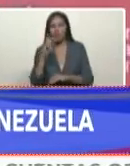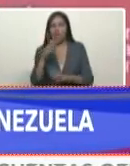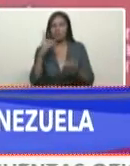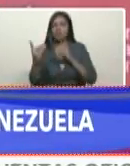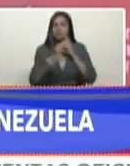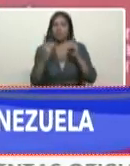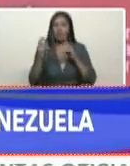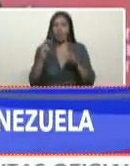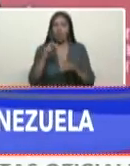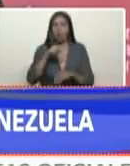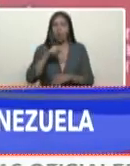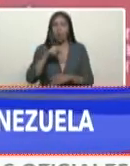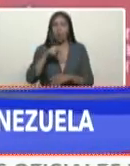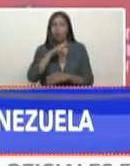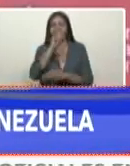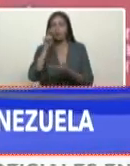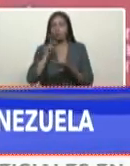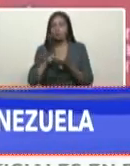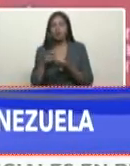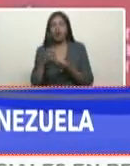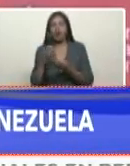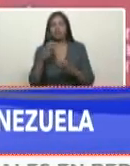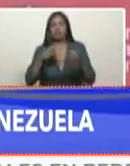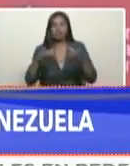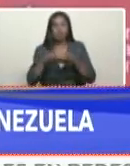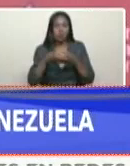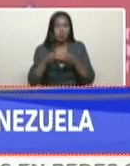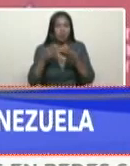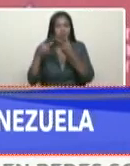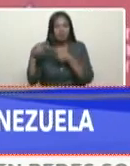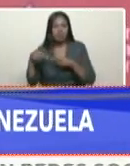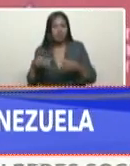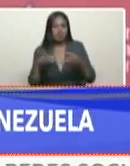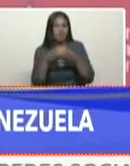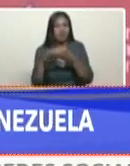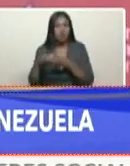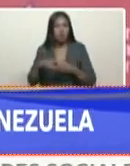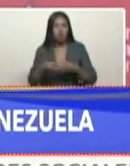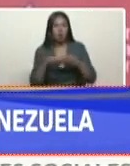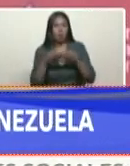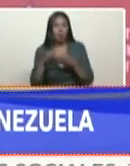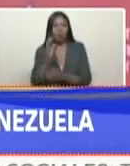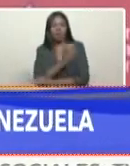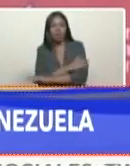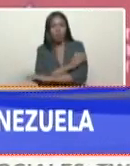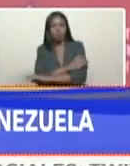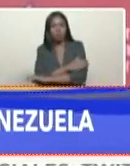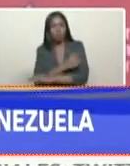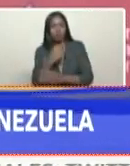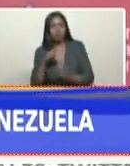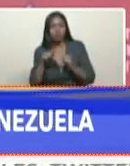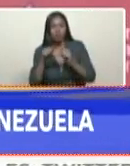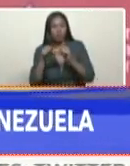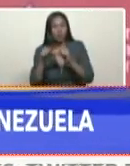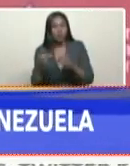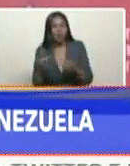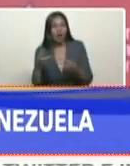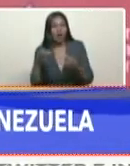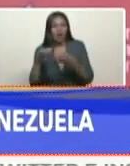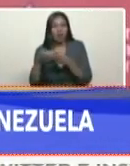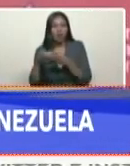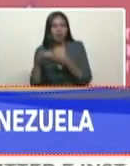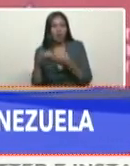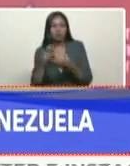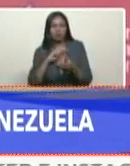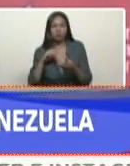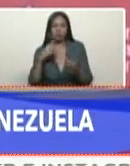diálogo nacional. Tiene muchas reuniones con diversos sectores de la oposición de manera permanente.